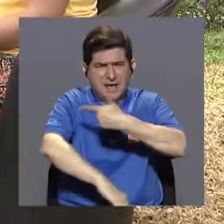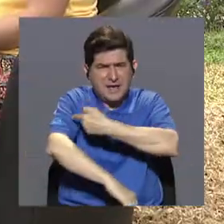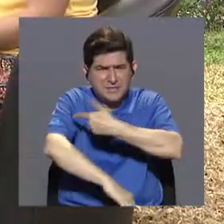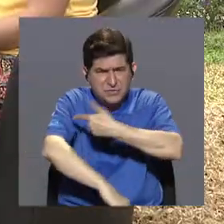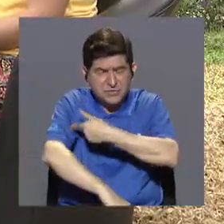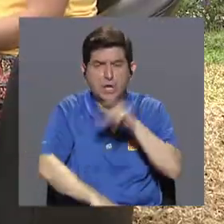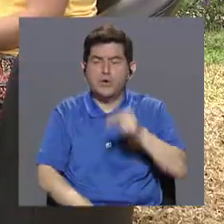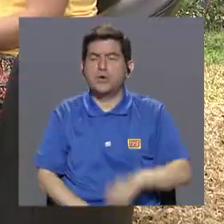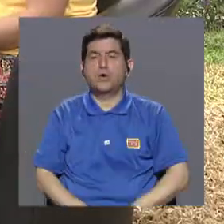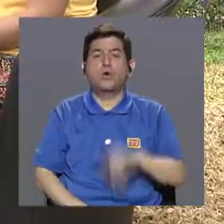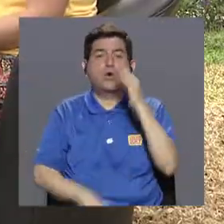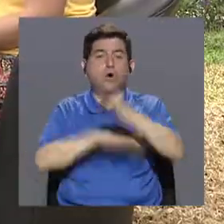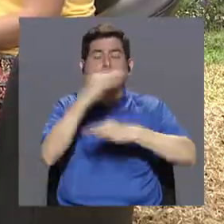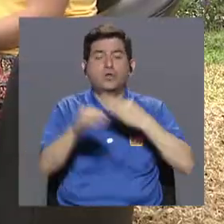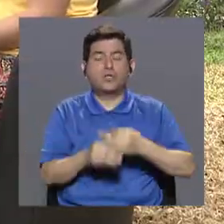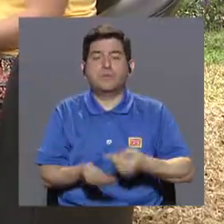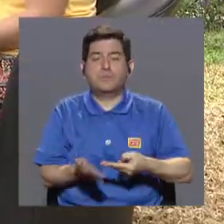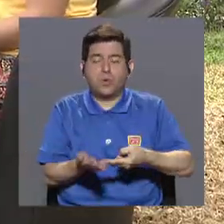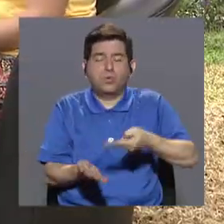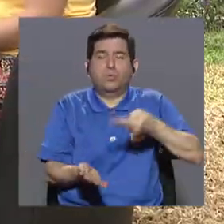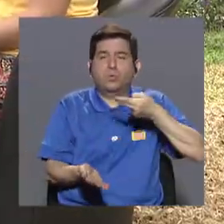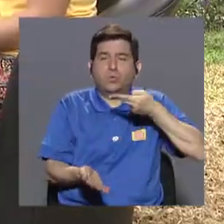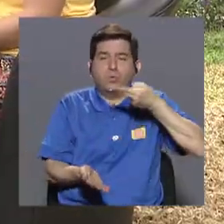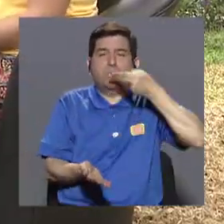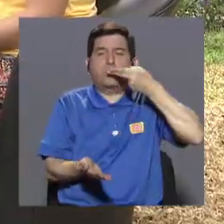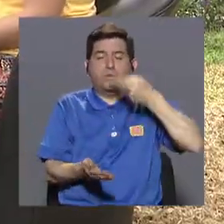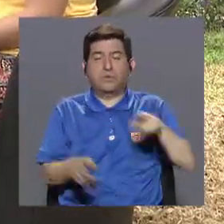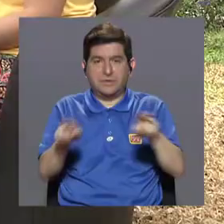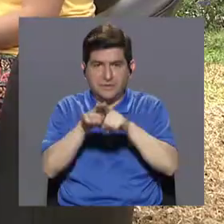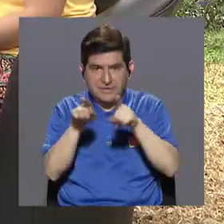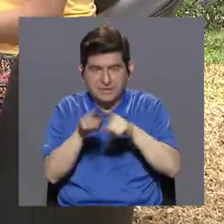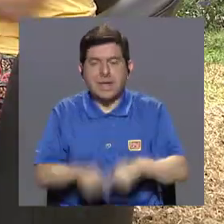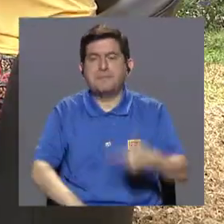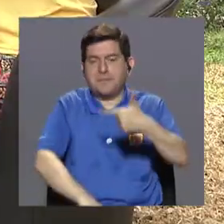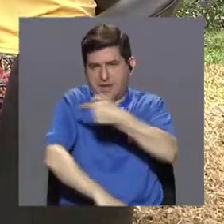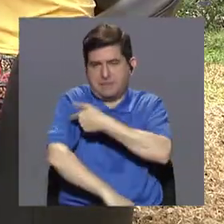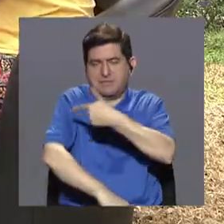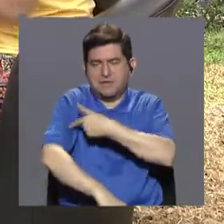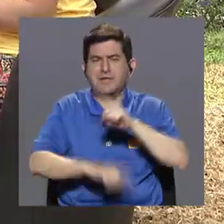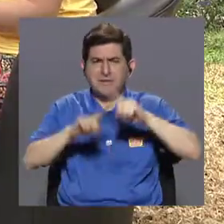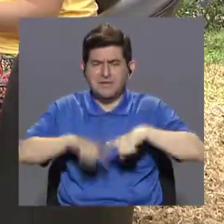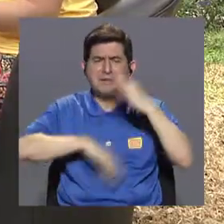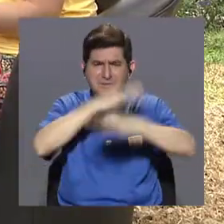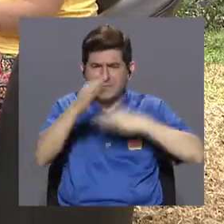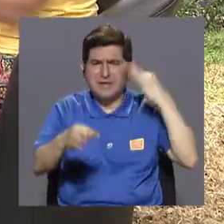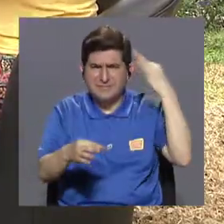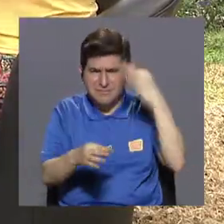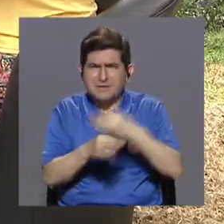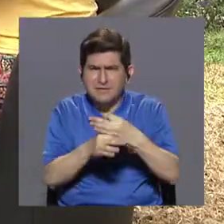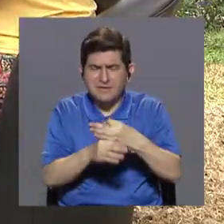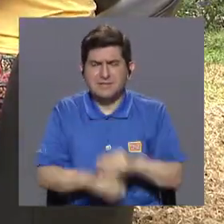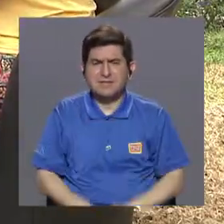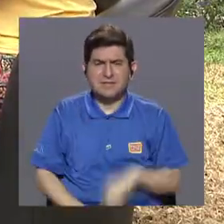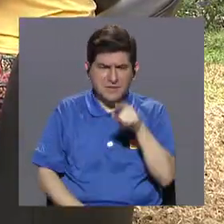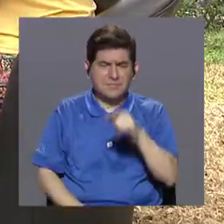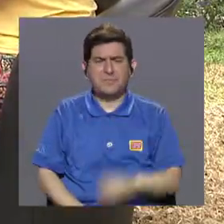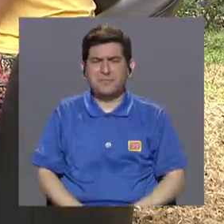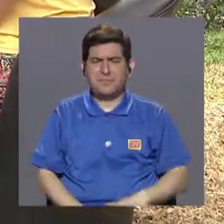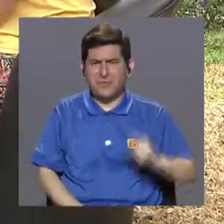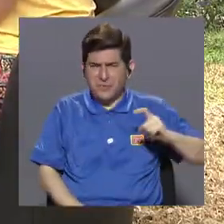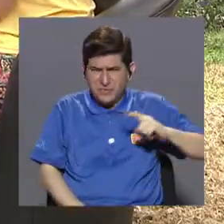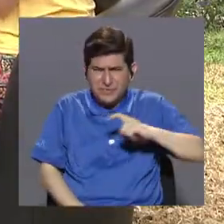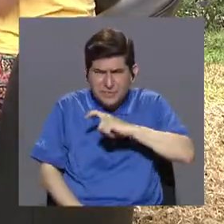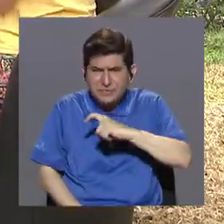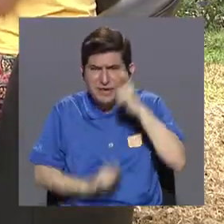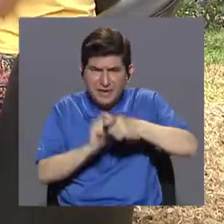inyectable? No, como un jarabe. Okay. Hay también inyectable. Eso va a depender, me imagino, del tipo de, como decía, del tipo de especie o